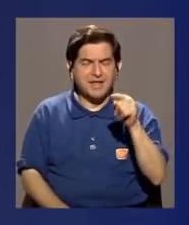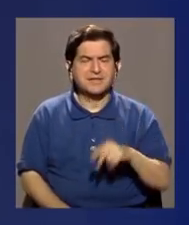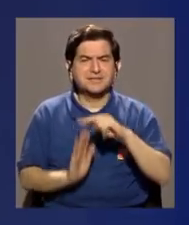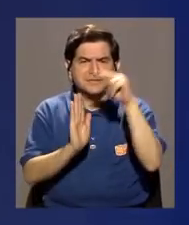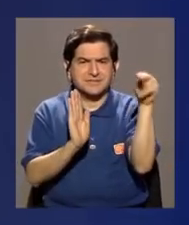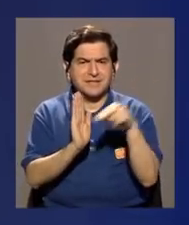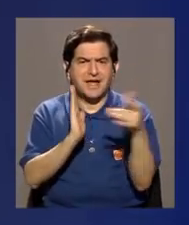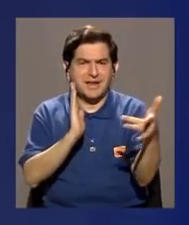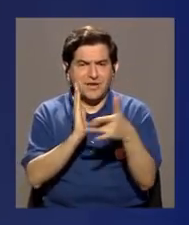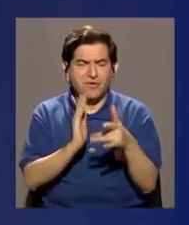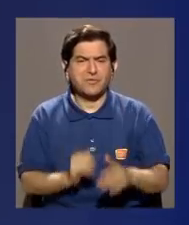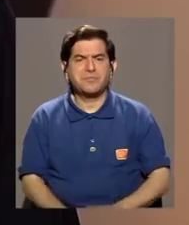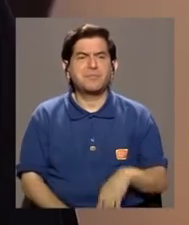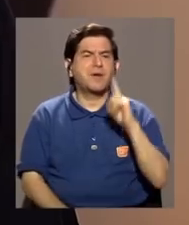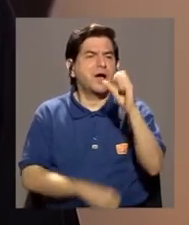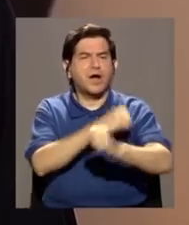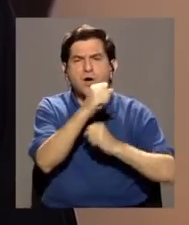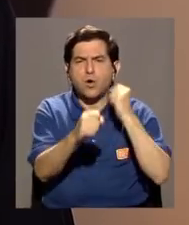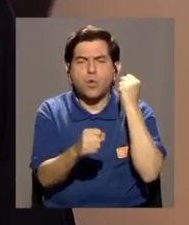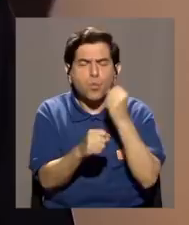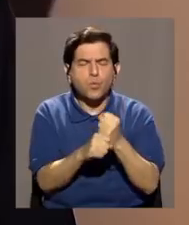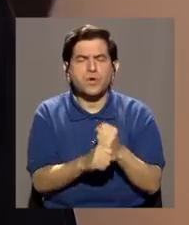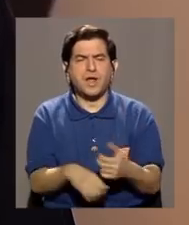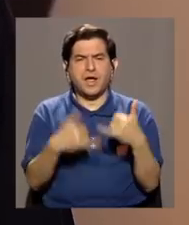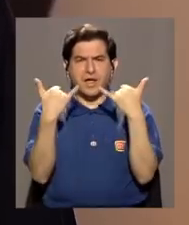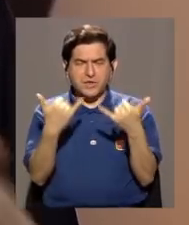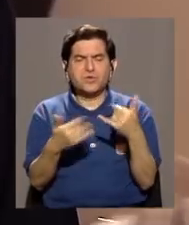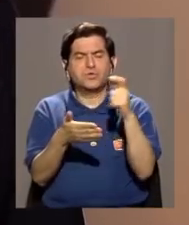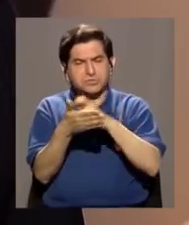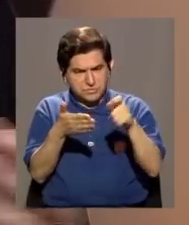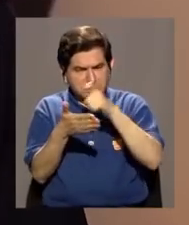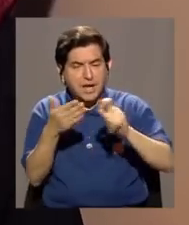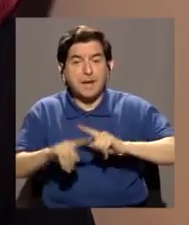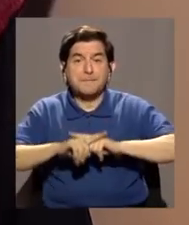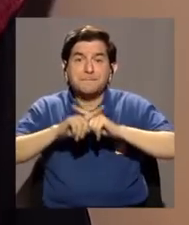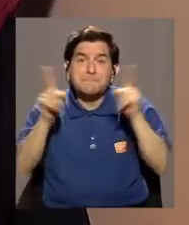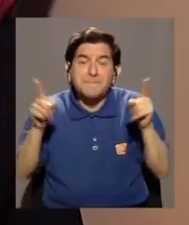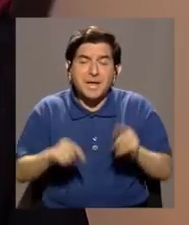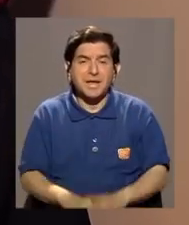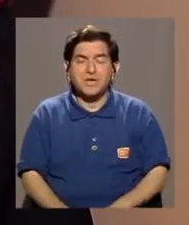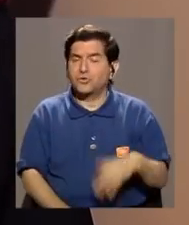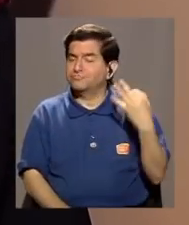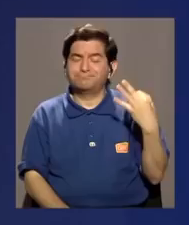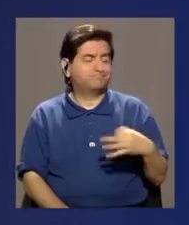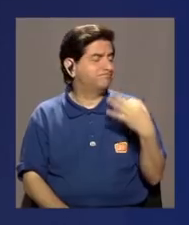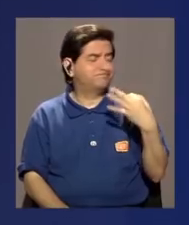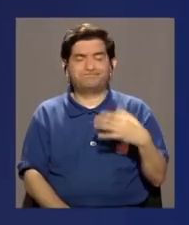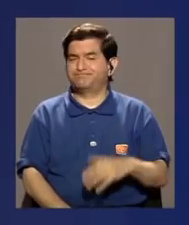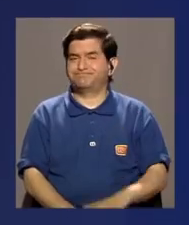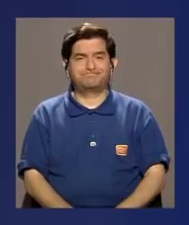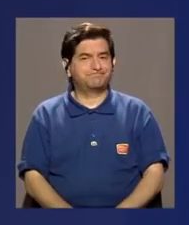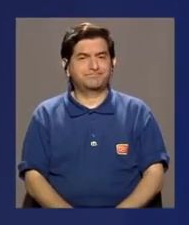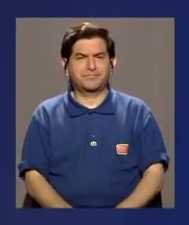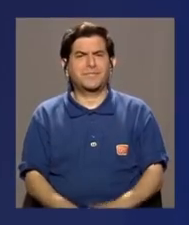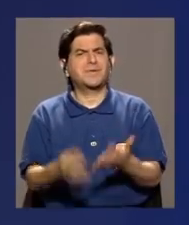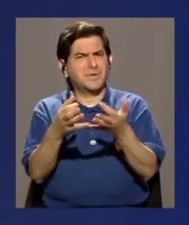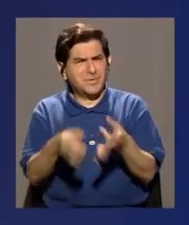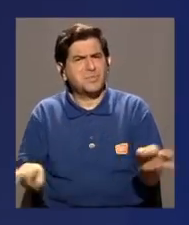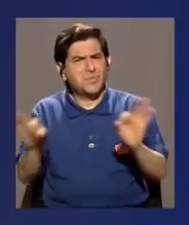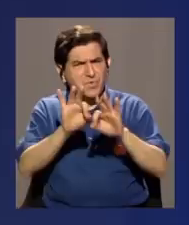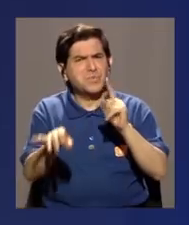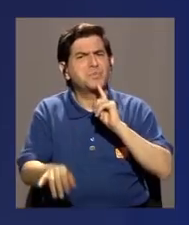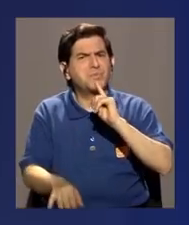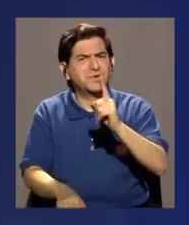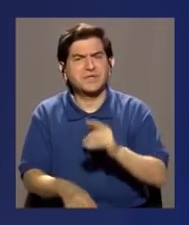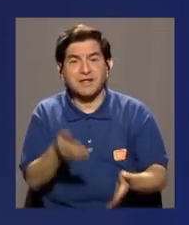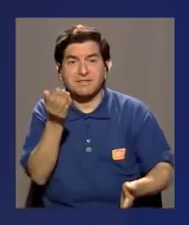que tiene un año de estar elaborada pero que todavía no se ha hecho oficial qué importante es lo que dice